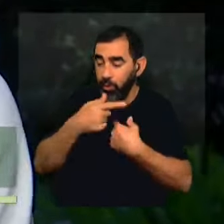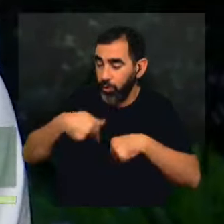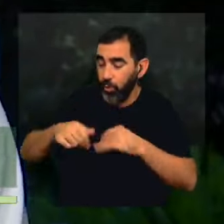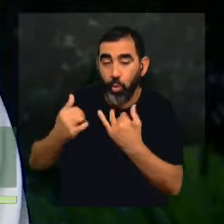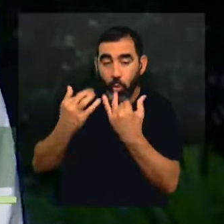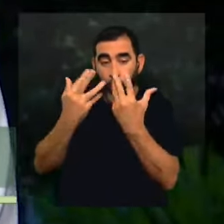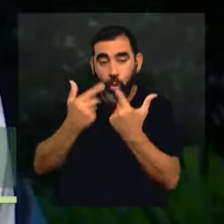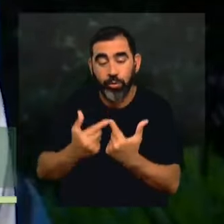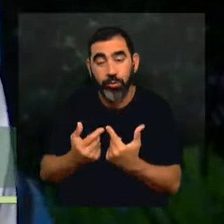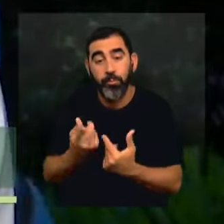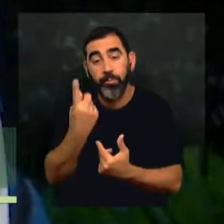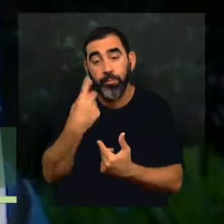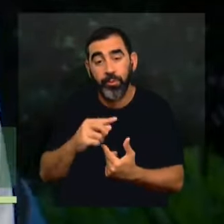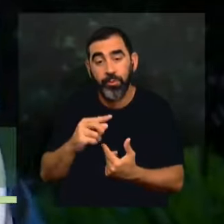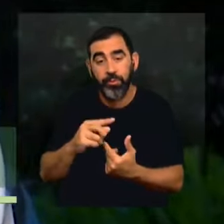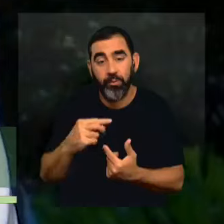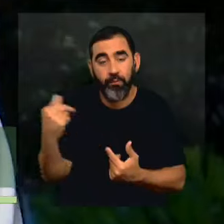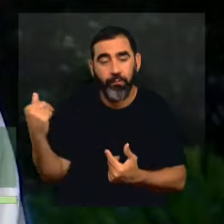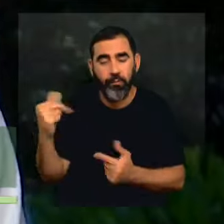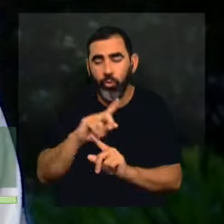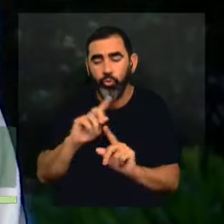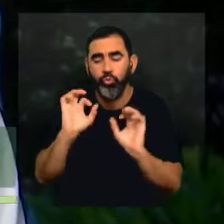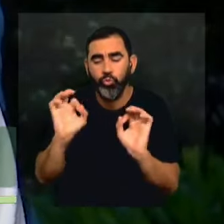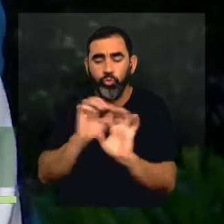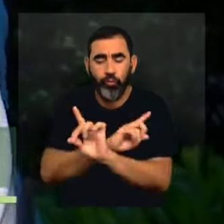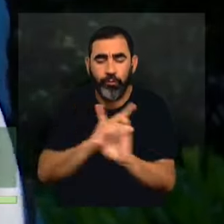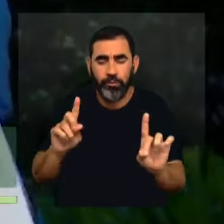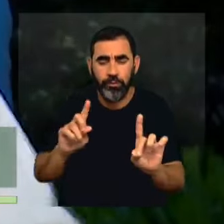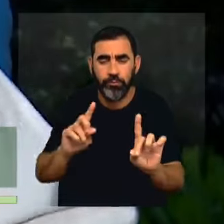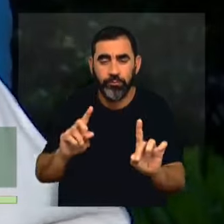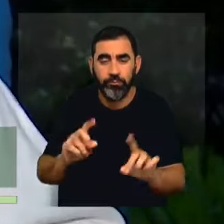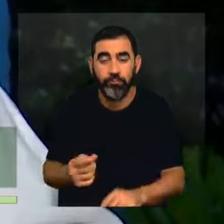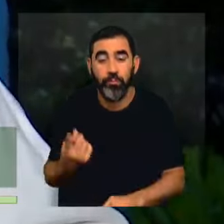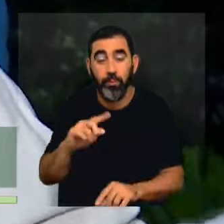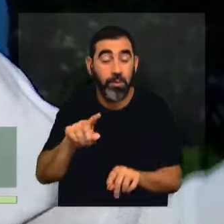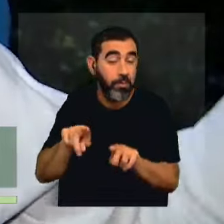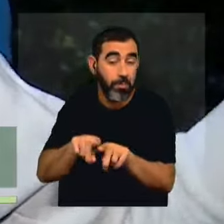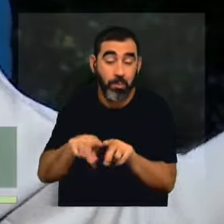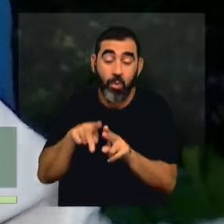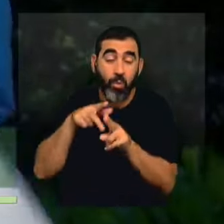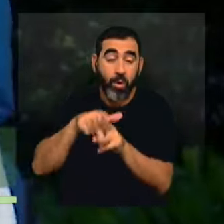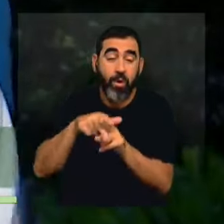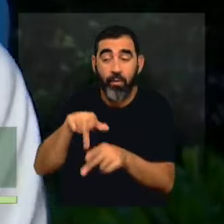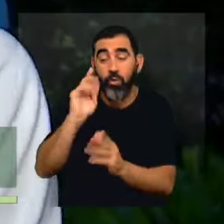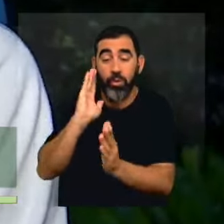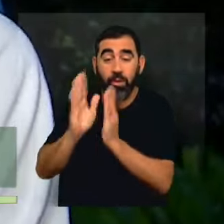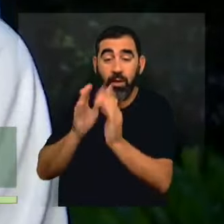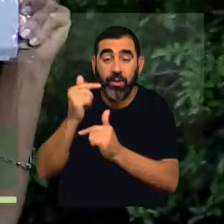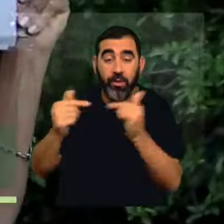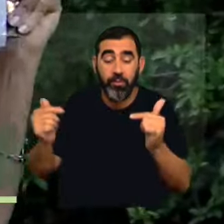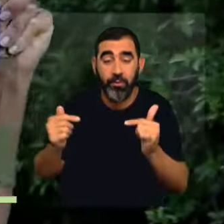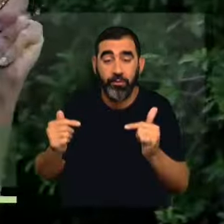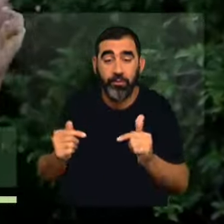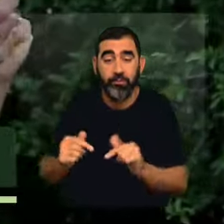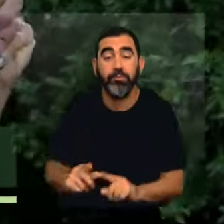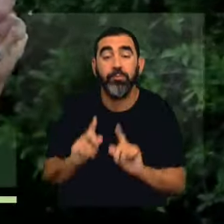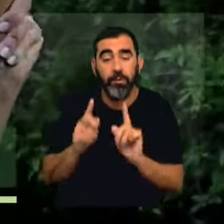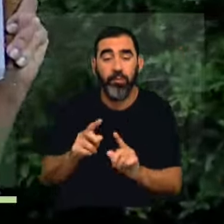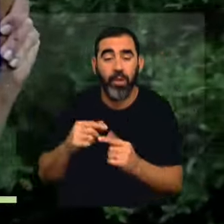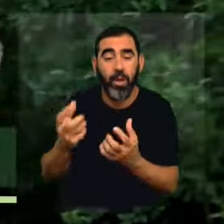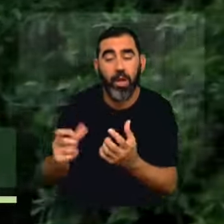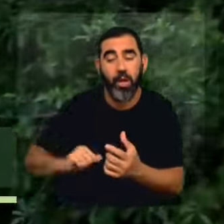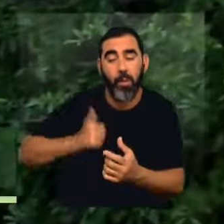organizaciones pero me parece totalmente insuficiente y que igual se usaron caballos para hacer otras terapias este entonces también se siguen usando